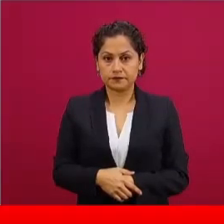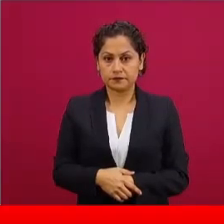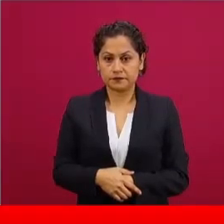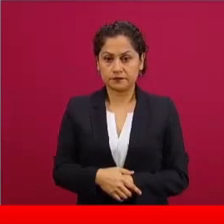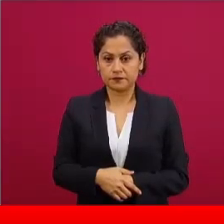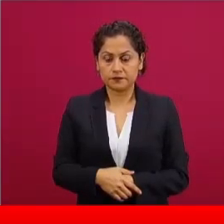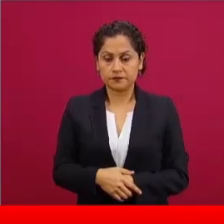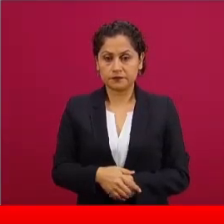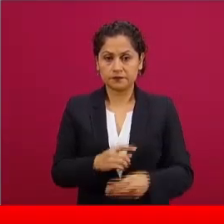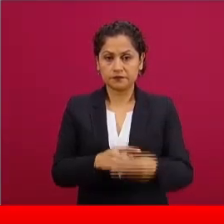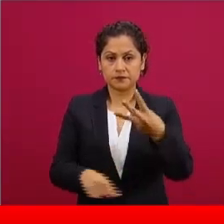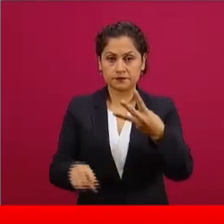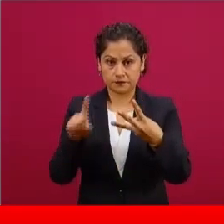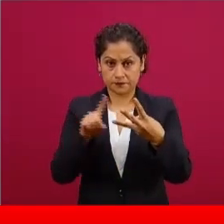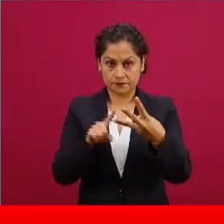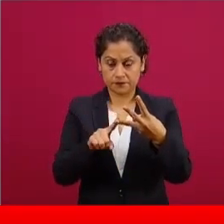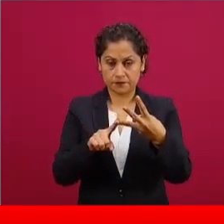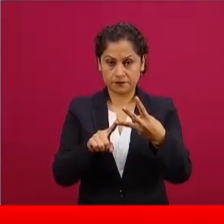3